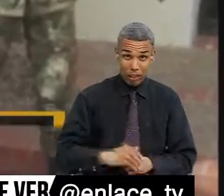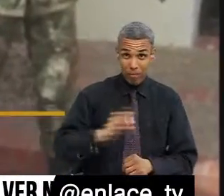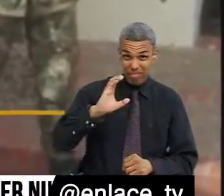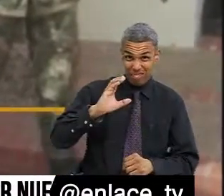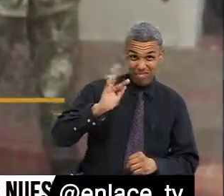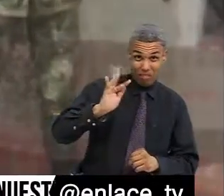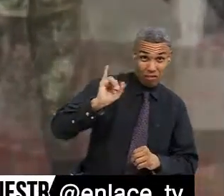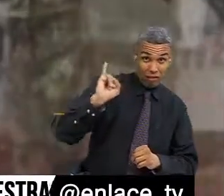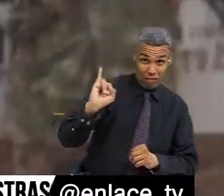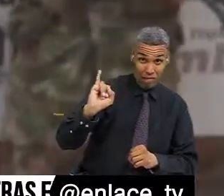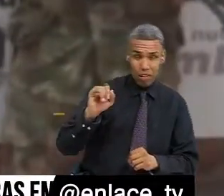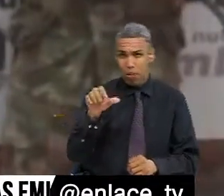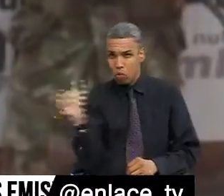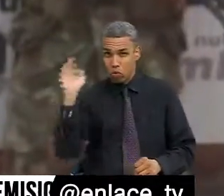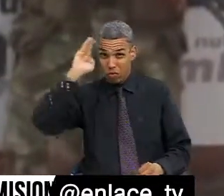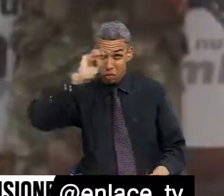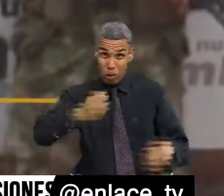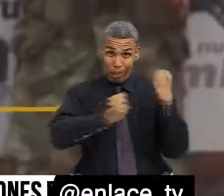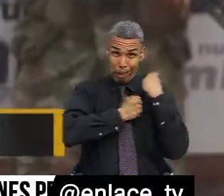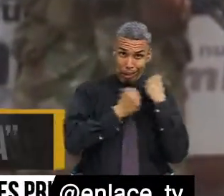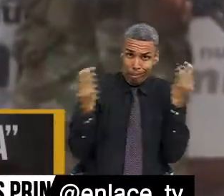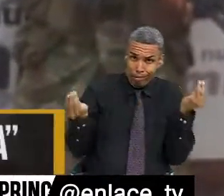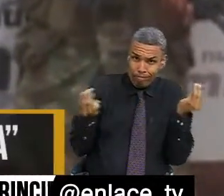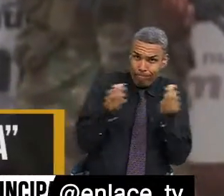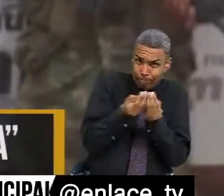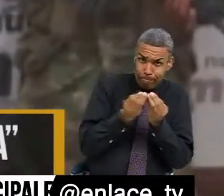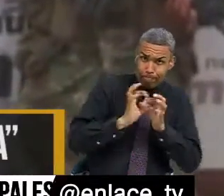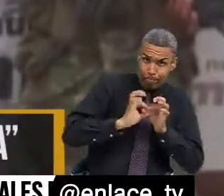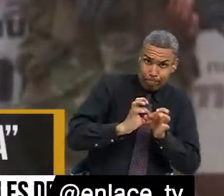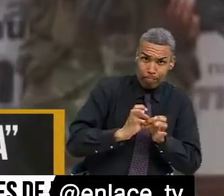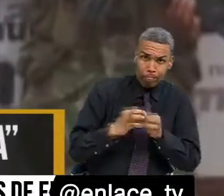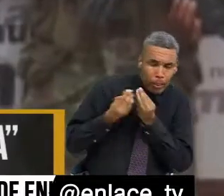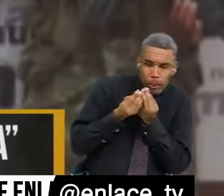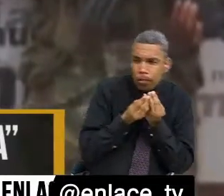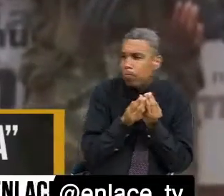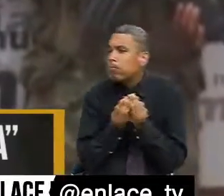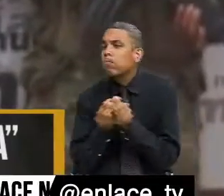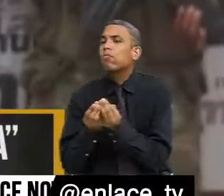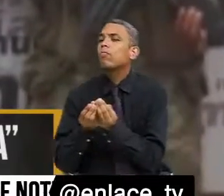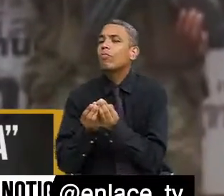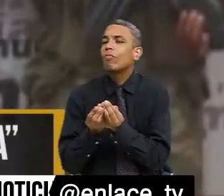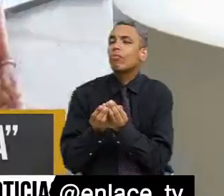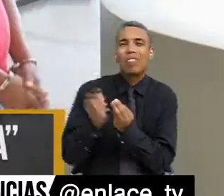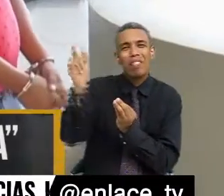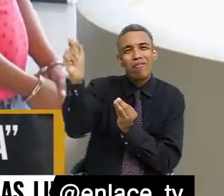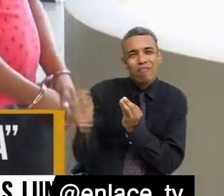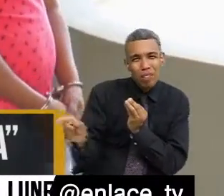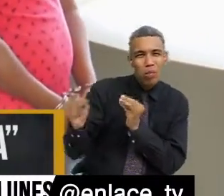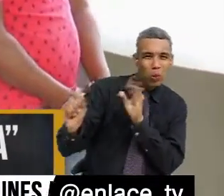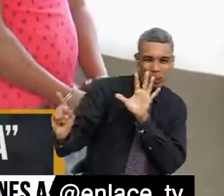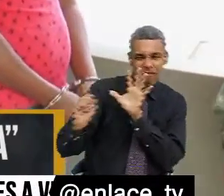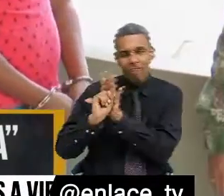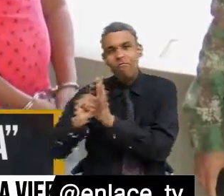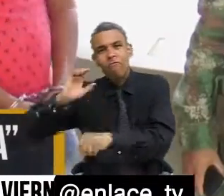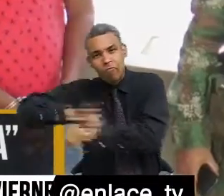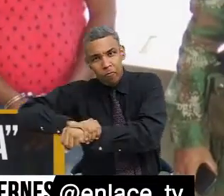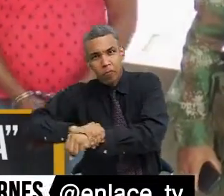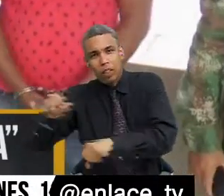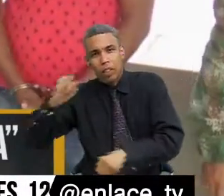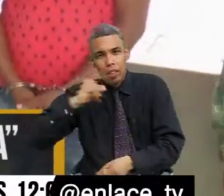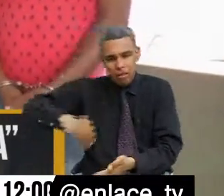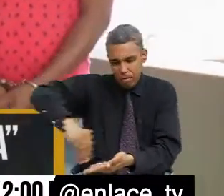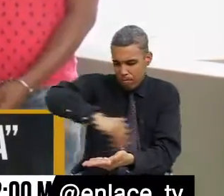de Investigación y el Batallón Especial Energético y Vial número 7, se logró este resultado, donde las autoridades se incautaron de 20 dosis de cocaína